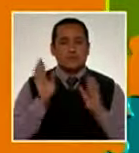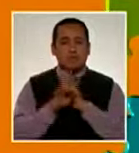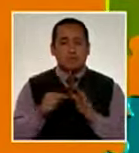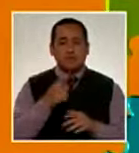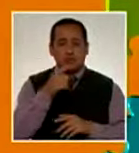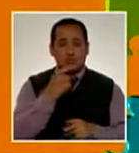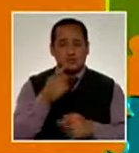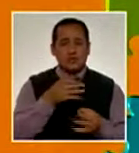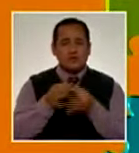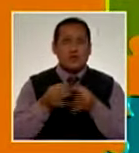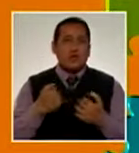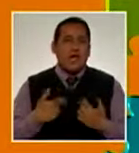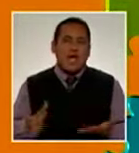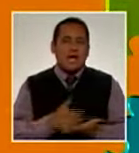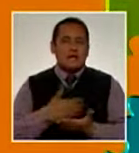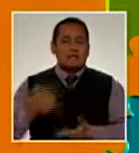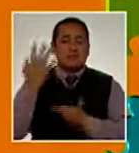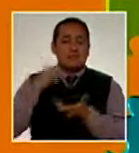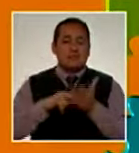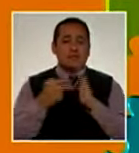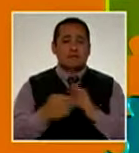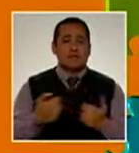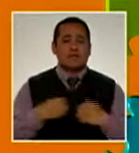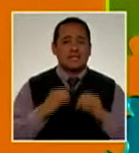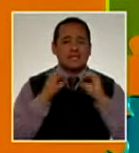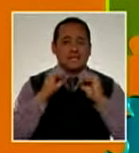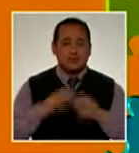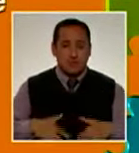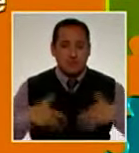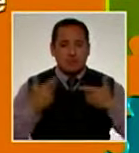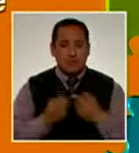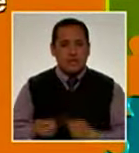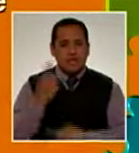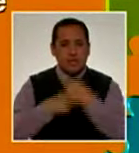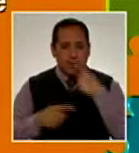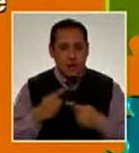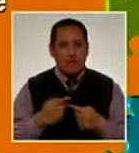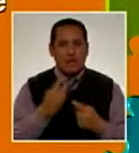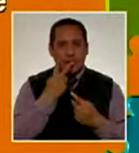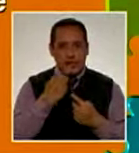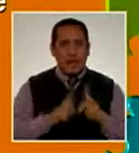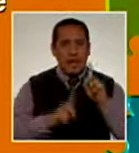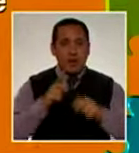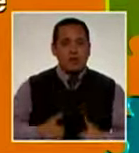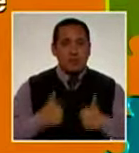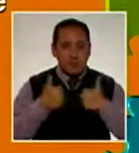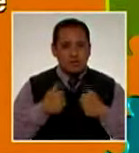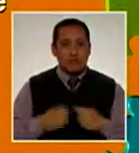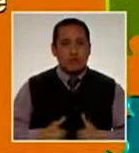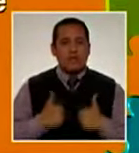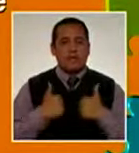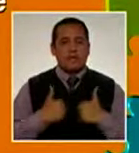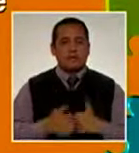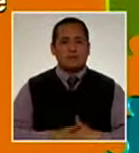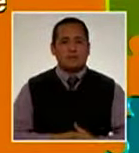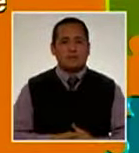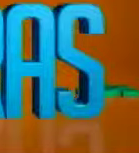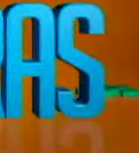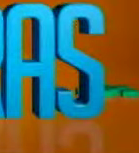Si dices que no tienes esperanza, significa que tienes cero posibilidades de que vuelva a suceder algo bueno en tu vida.